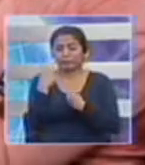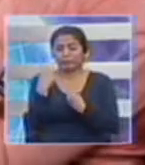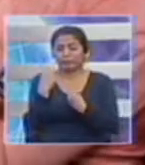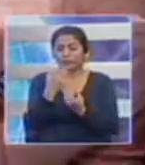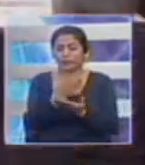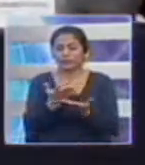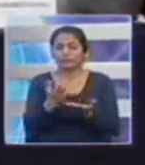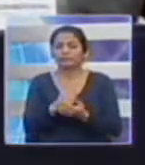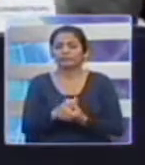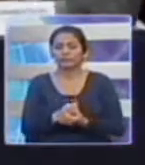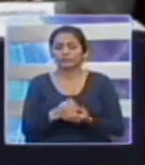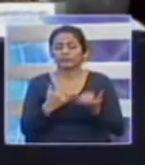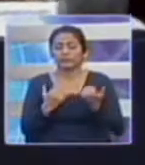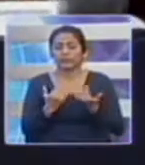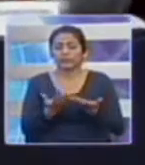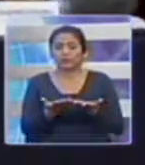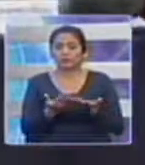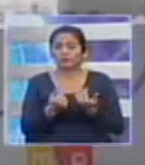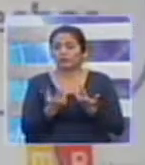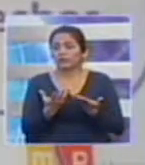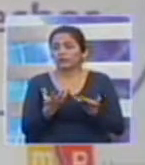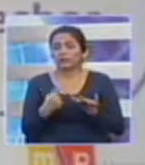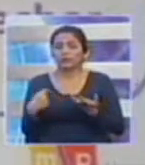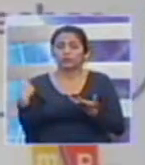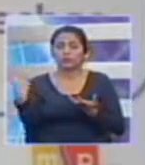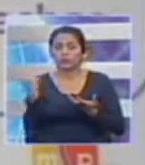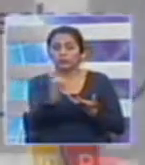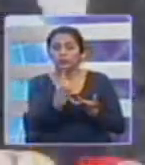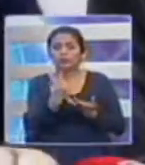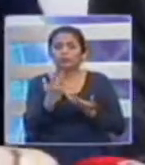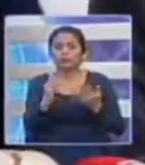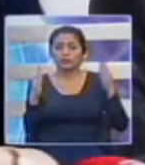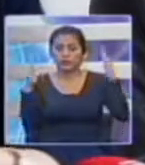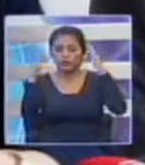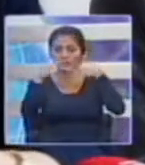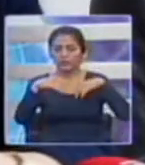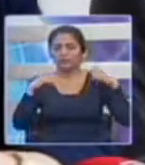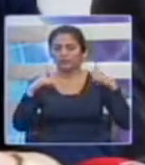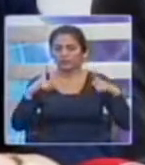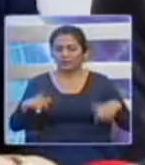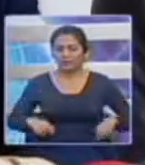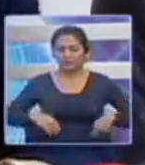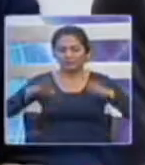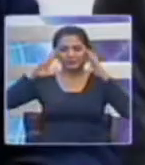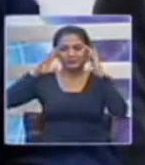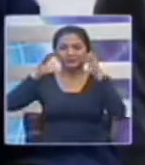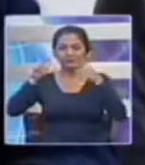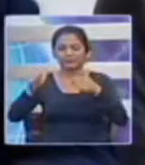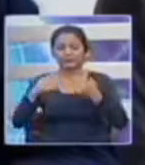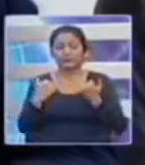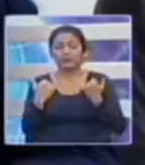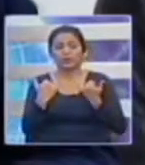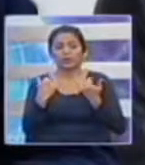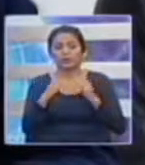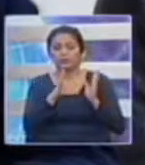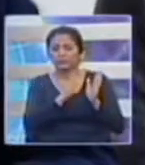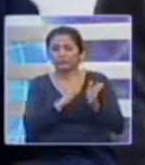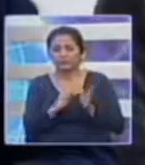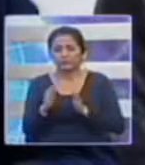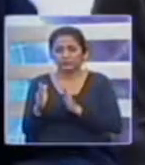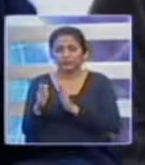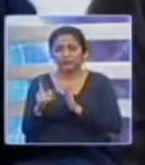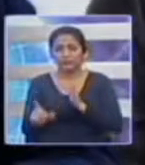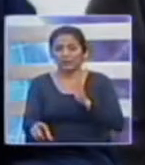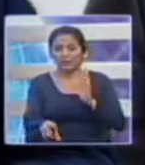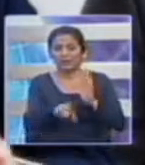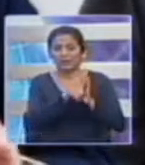tener un sistema de acceso universal y la gratuidad de los servicios de salud. Estamos trabajando con la ley del Sistema Nacional de Salud,